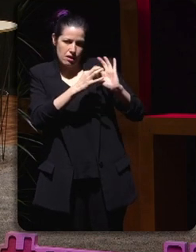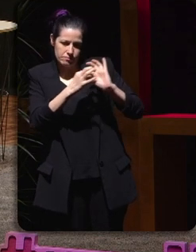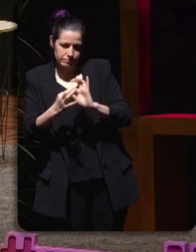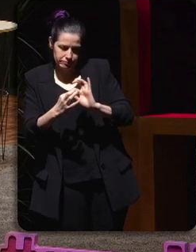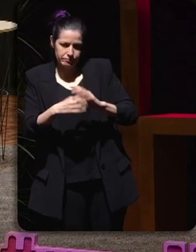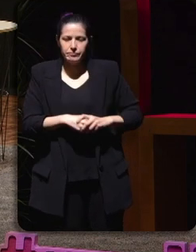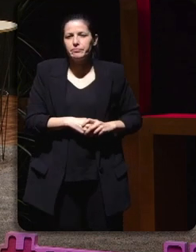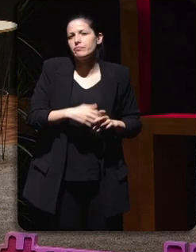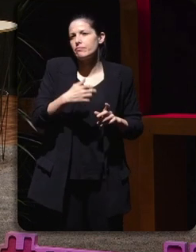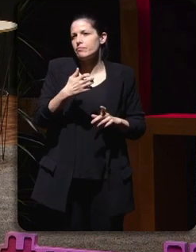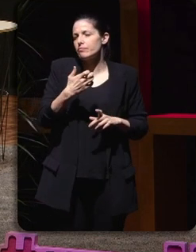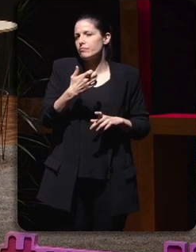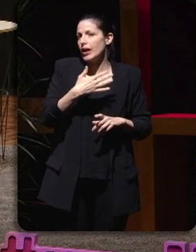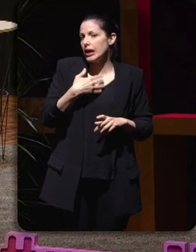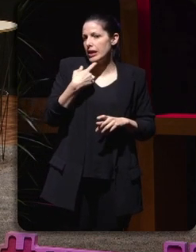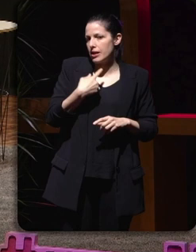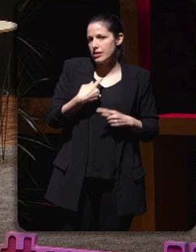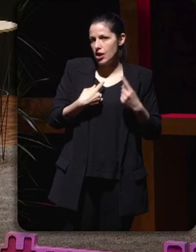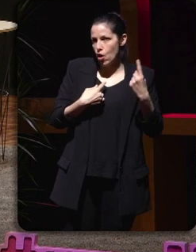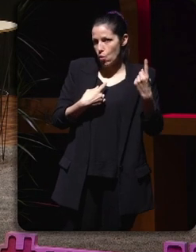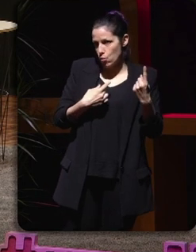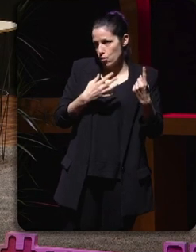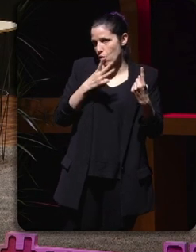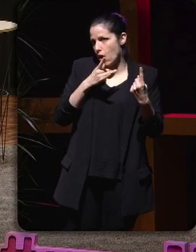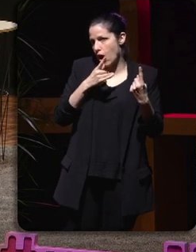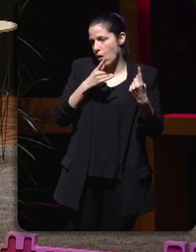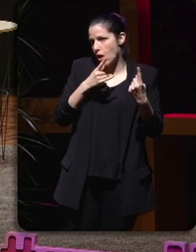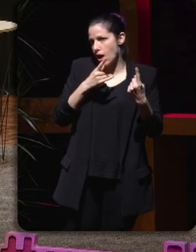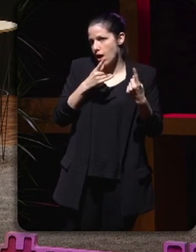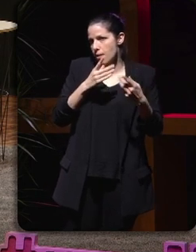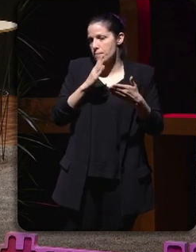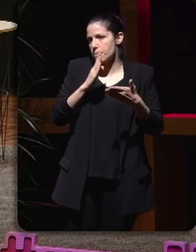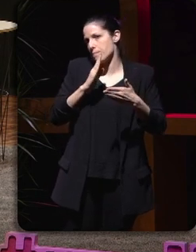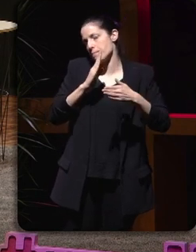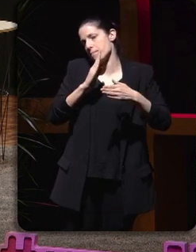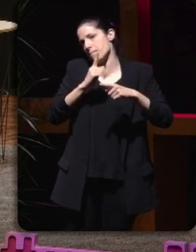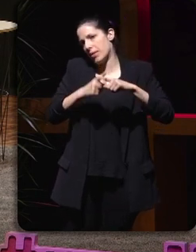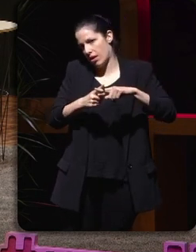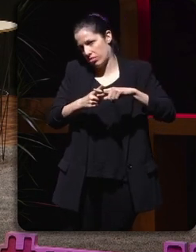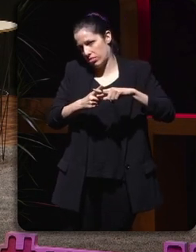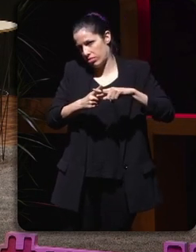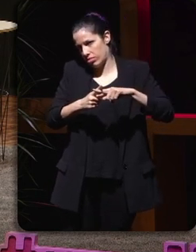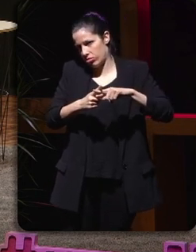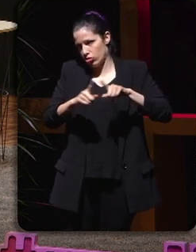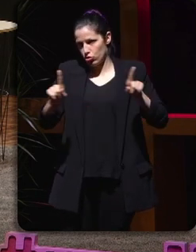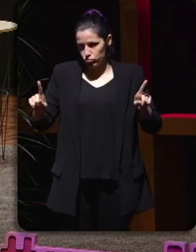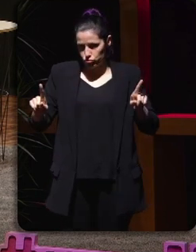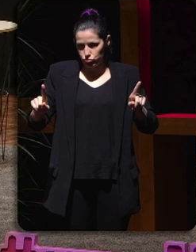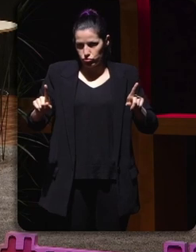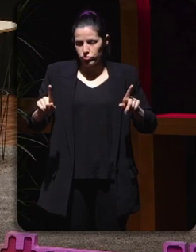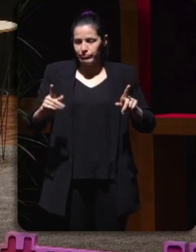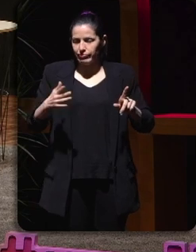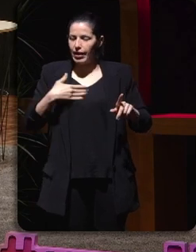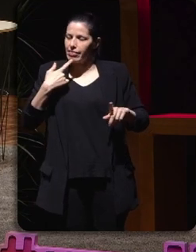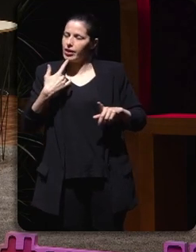algo que era uno separarlo en dos pero las mujeres y los hombres no somos uno somos distintos O sea ya hay